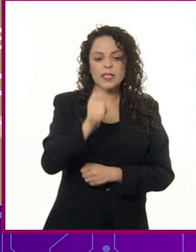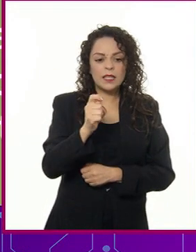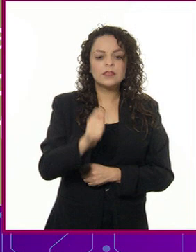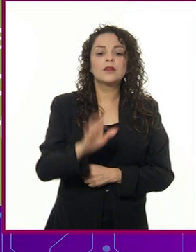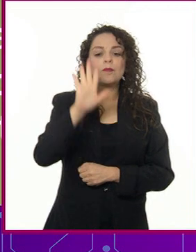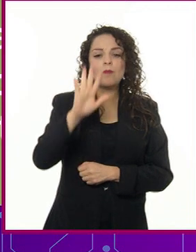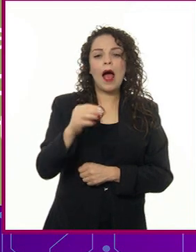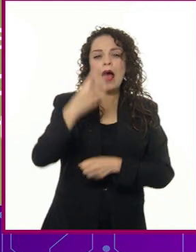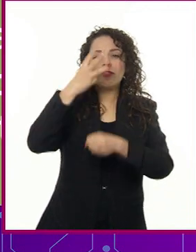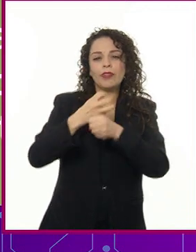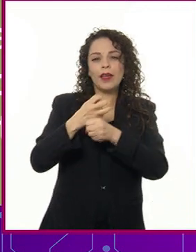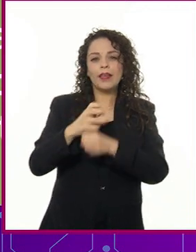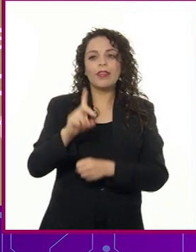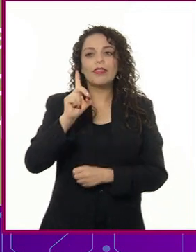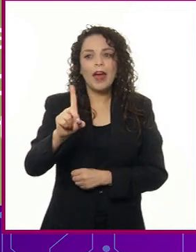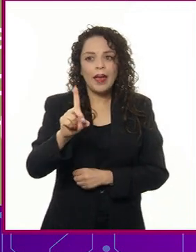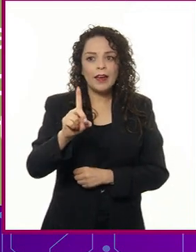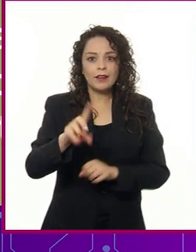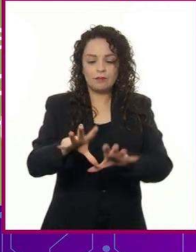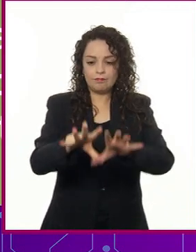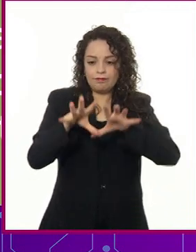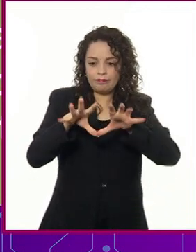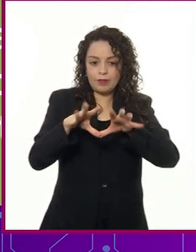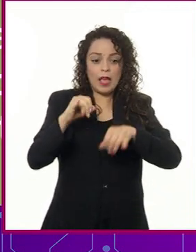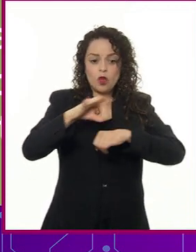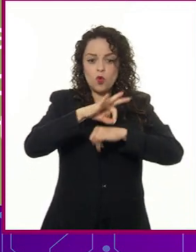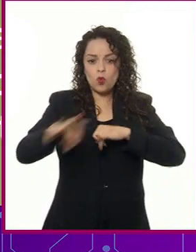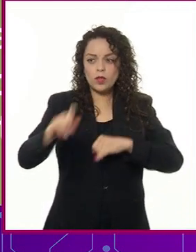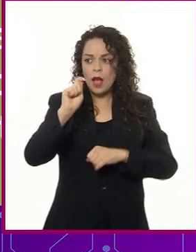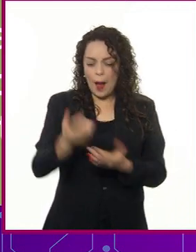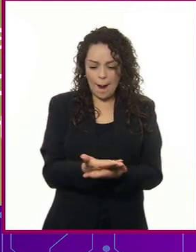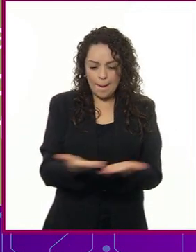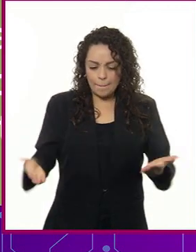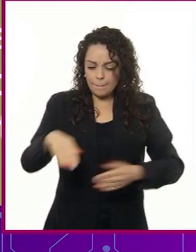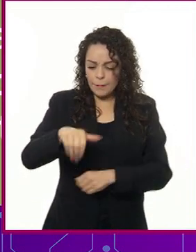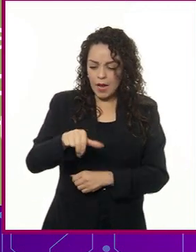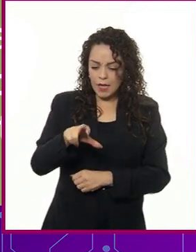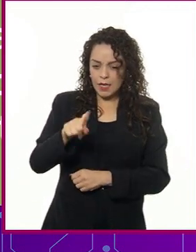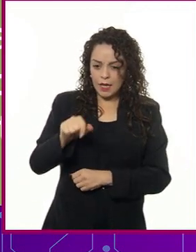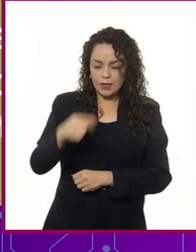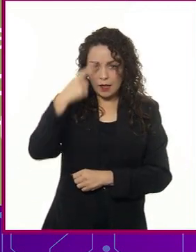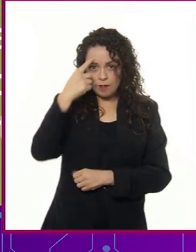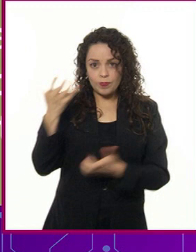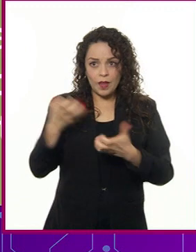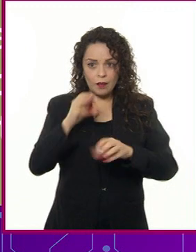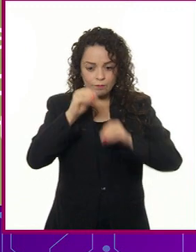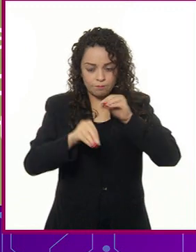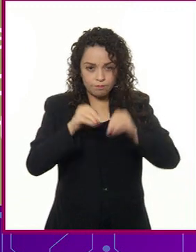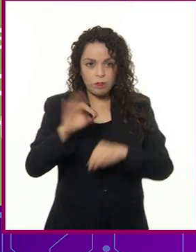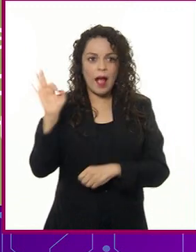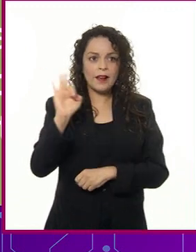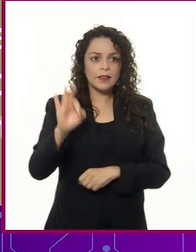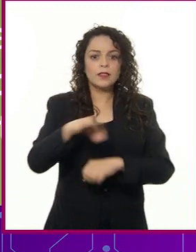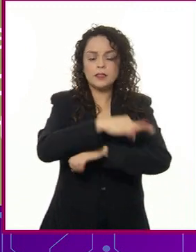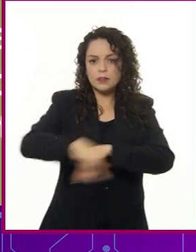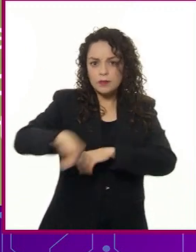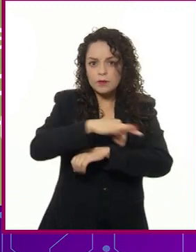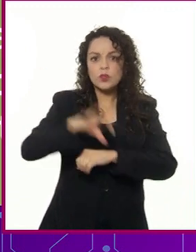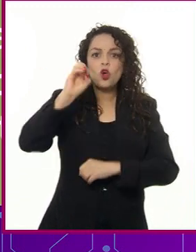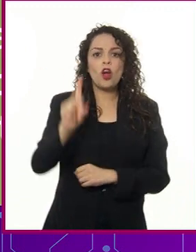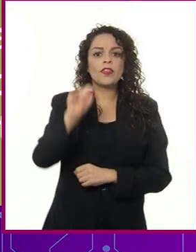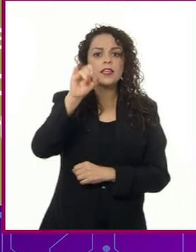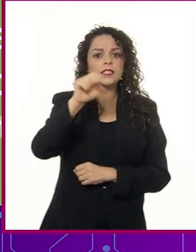tridimensionales. Y por último, la maqueta. Se basa en la creación de cualquier estructura, bien sea arquitectónica, de diseño,